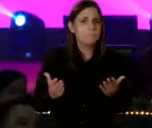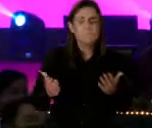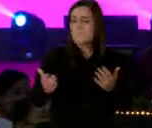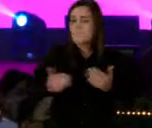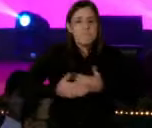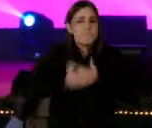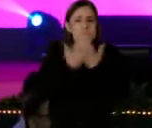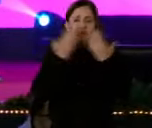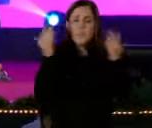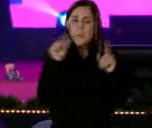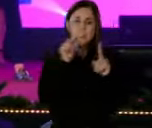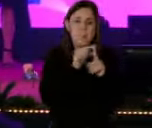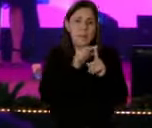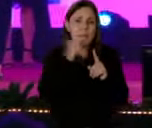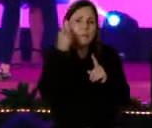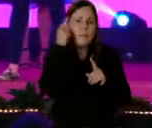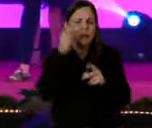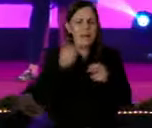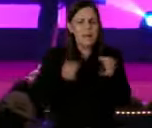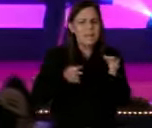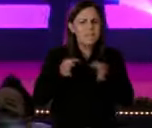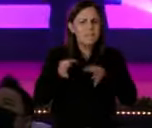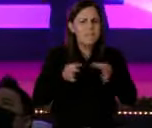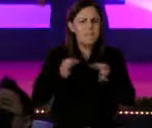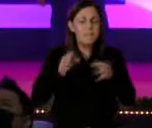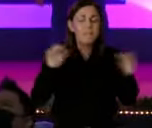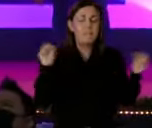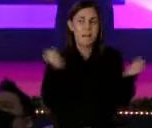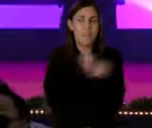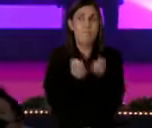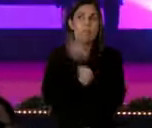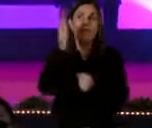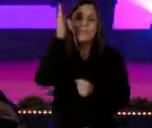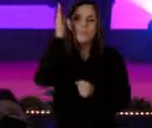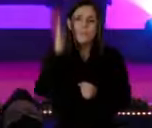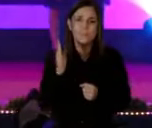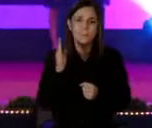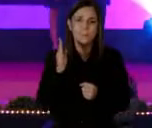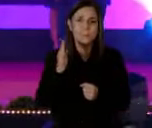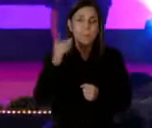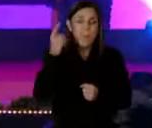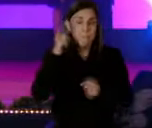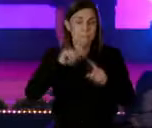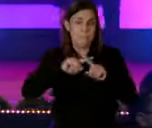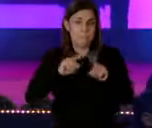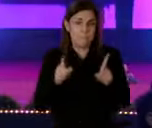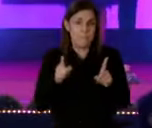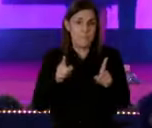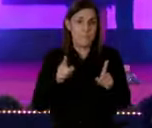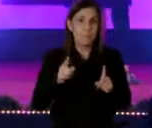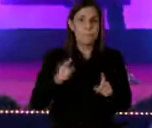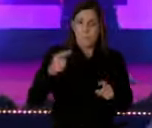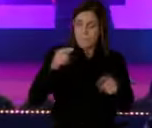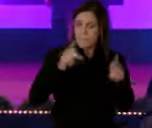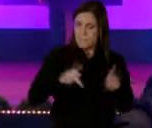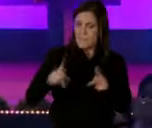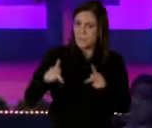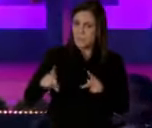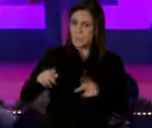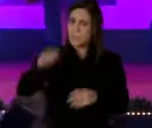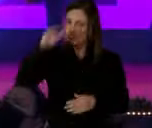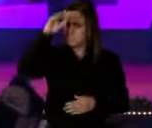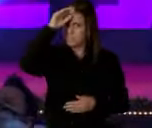ese amor. Pero los que somos padres meditamos y decimos: ¿daría yo un hijo por alguien que no me ama? ¿Por